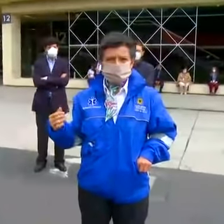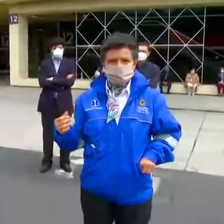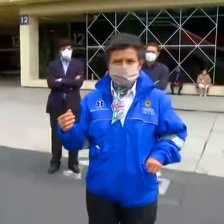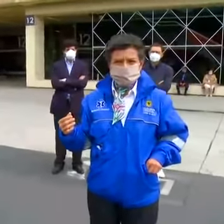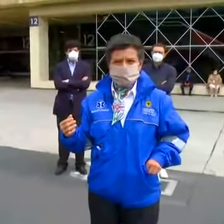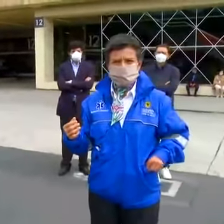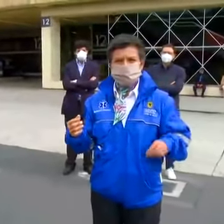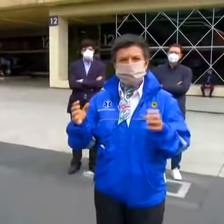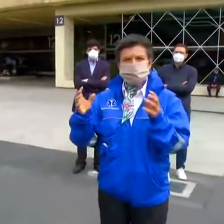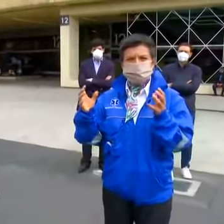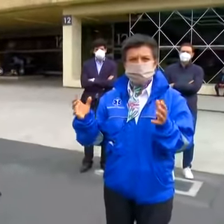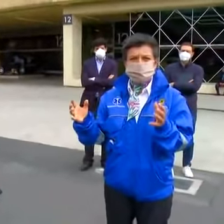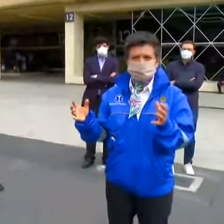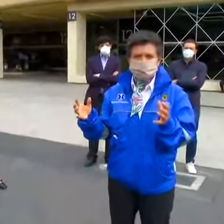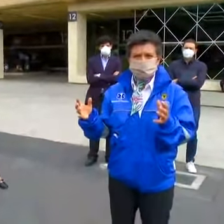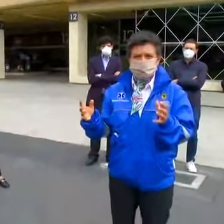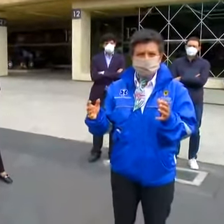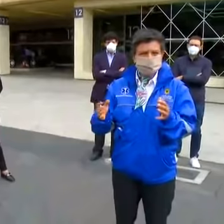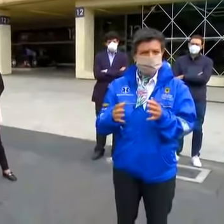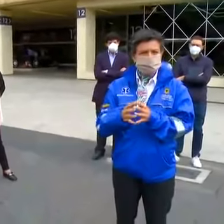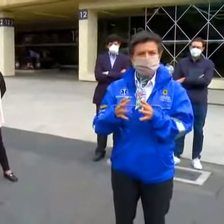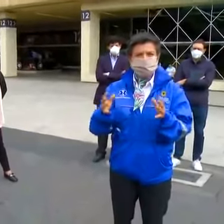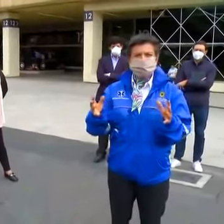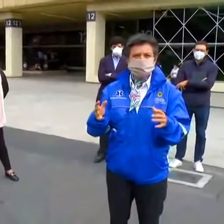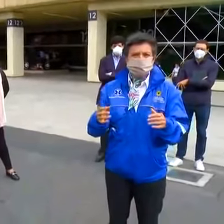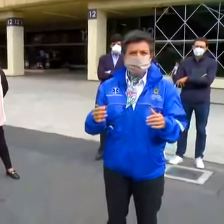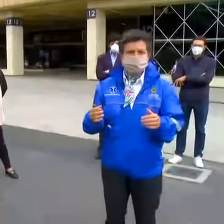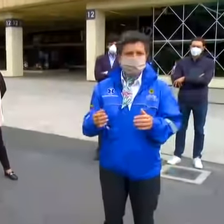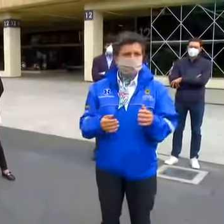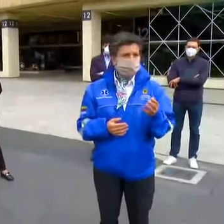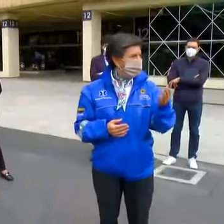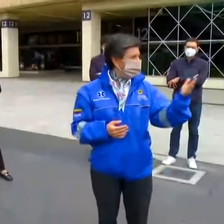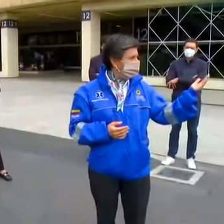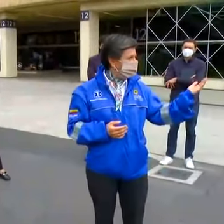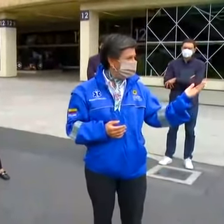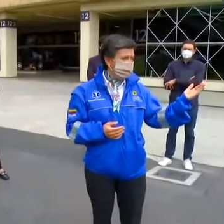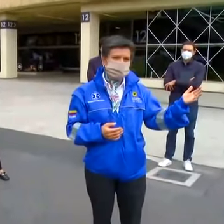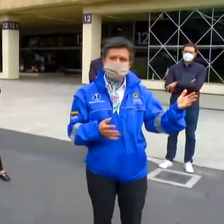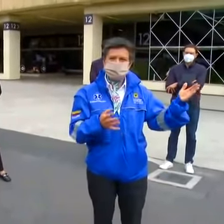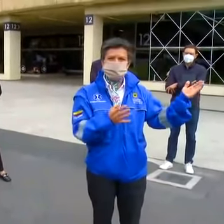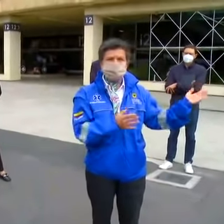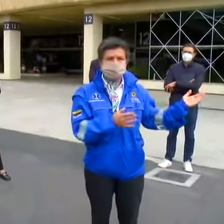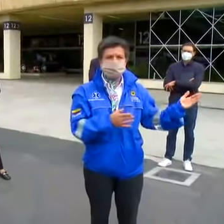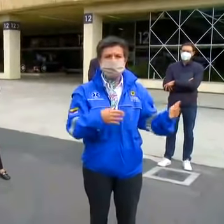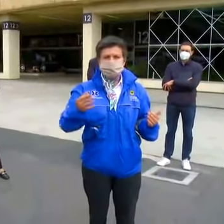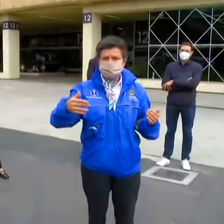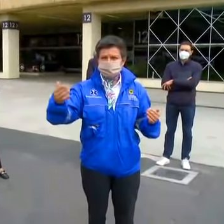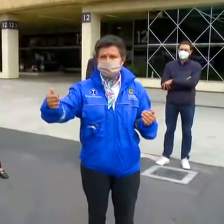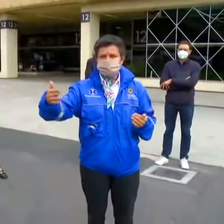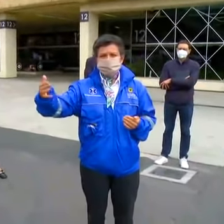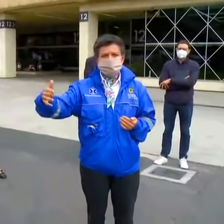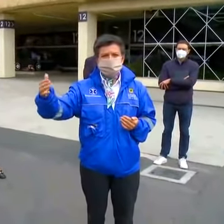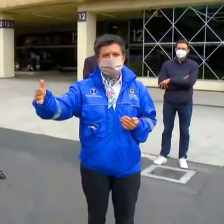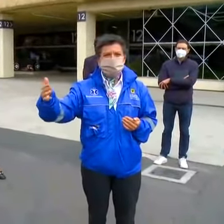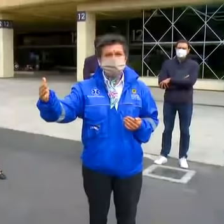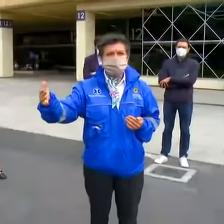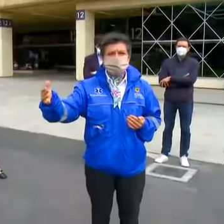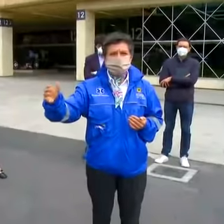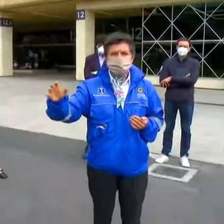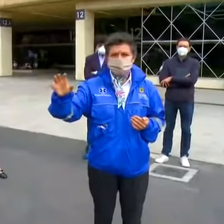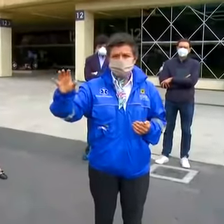Bogotá. Es un proyecto de región para poder atender a la gente que necesitamos trasladar aquí para dejar